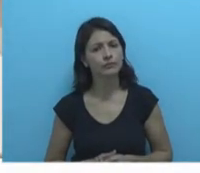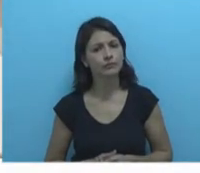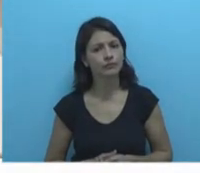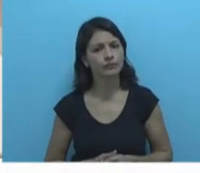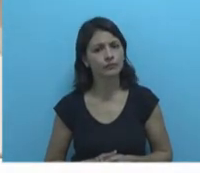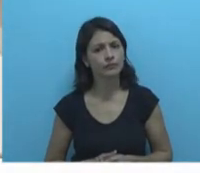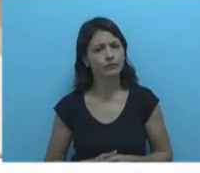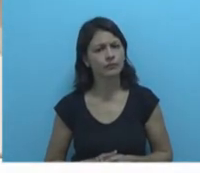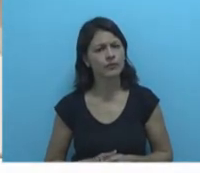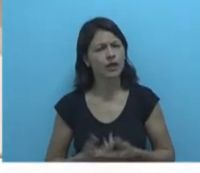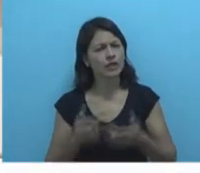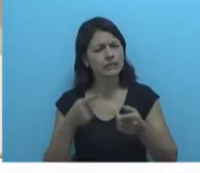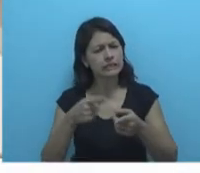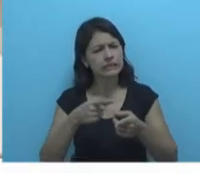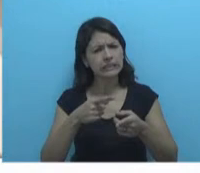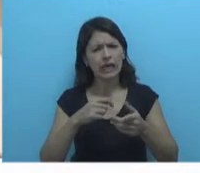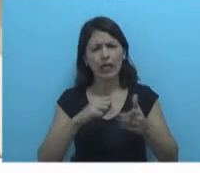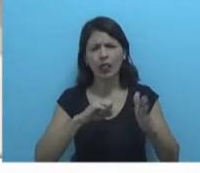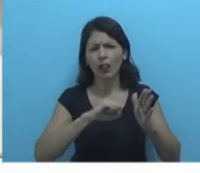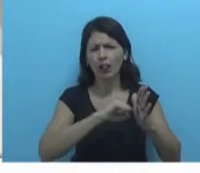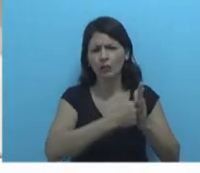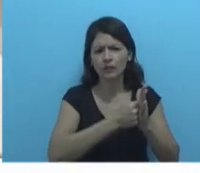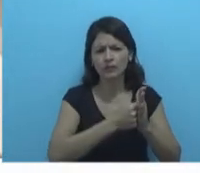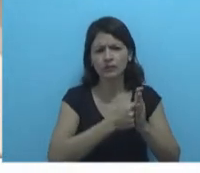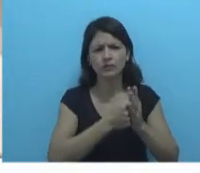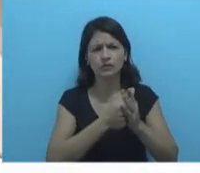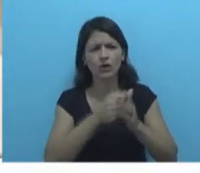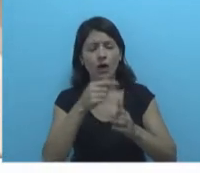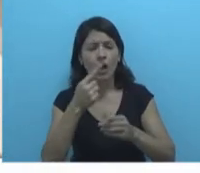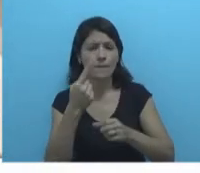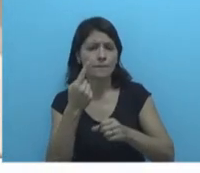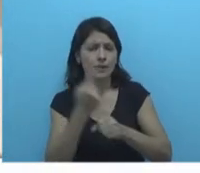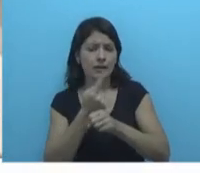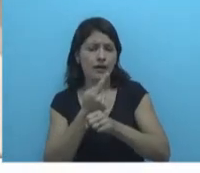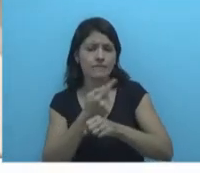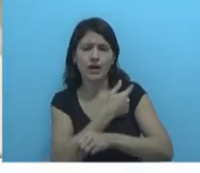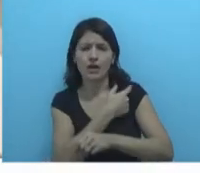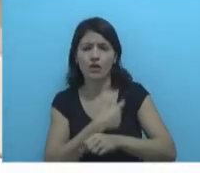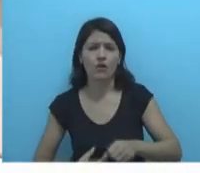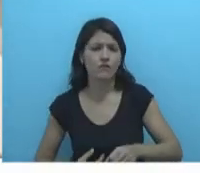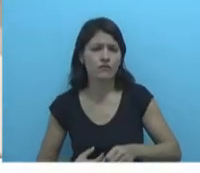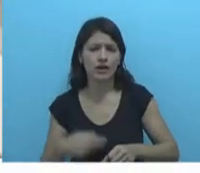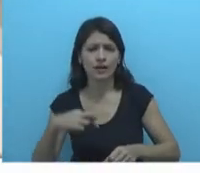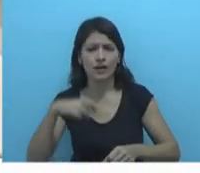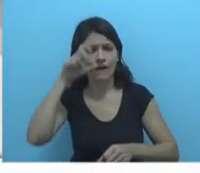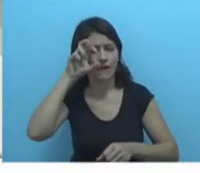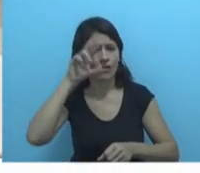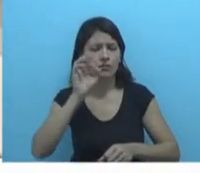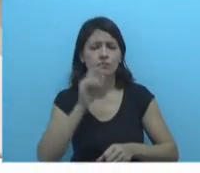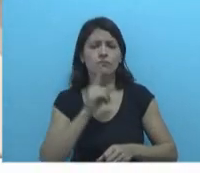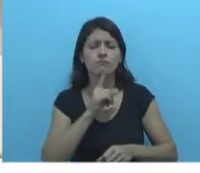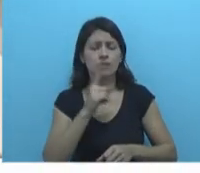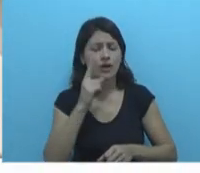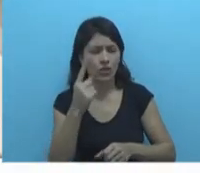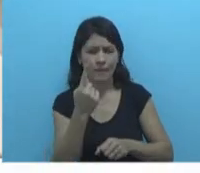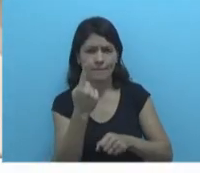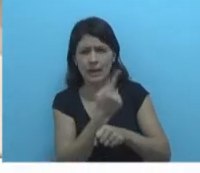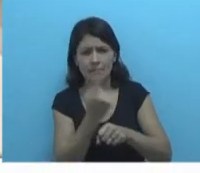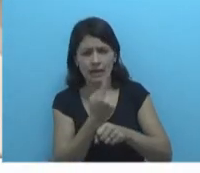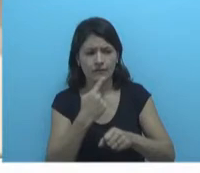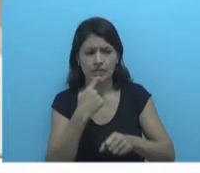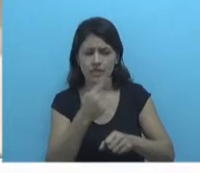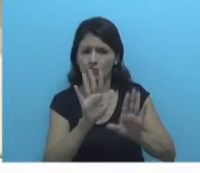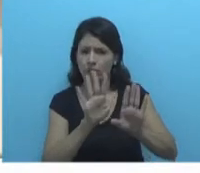será alevosa esta medida hasta que el gobernador Perotti por primera vez se planta de manos para con el presidente de los argentinos. Por eso